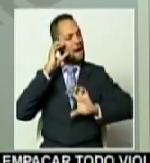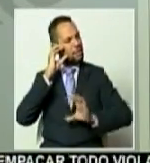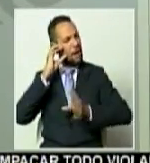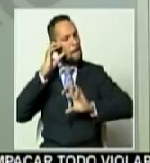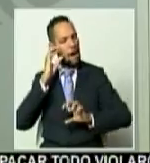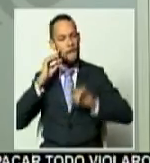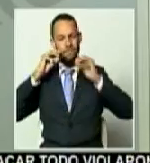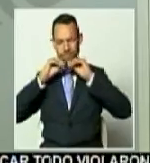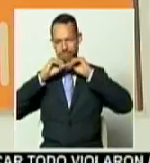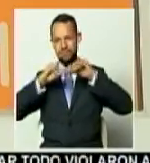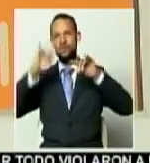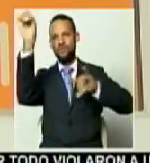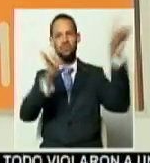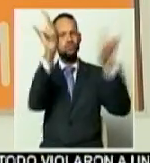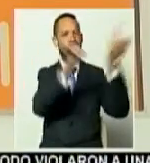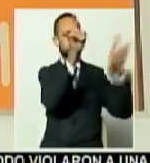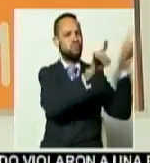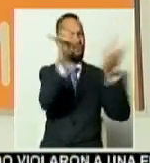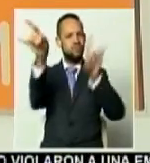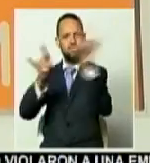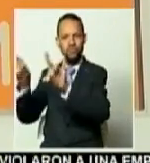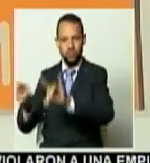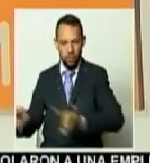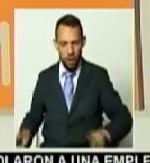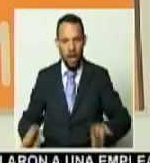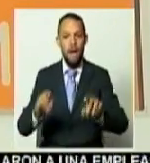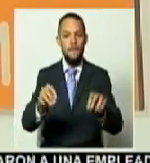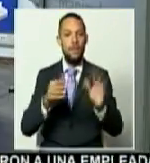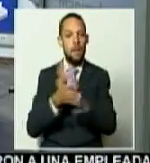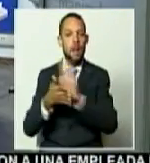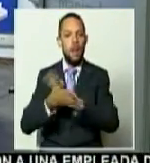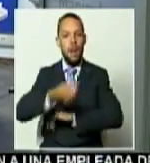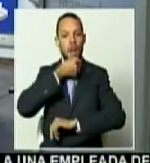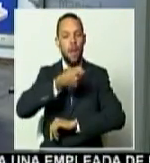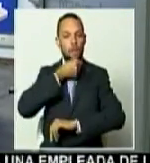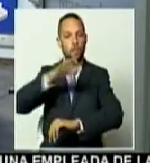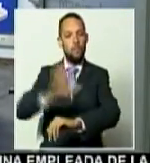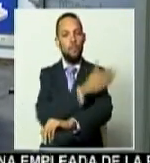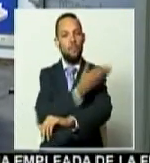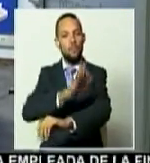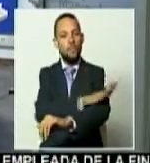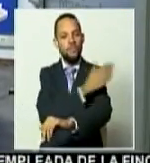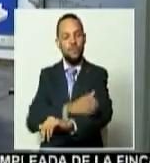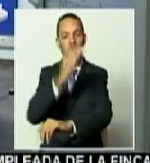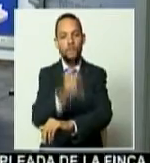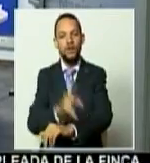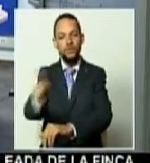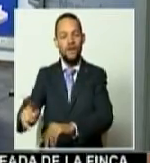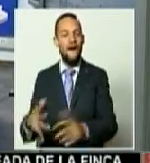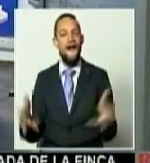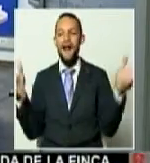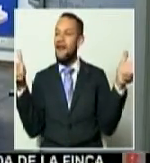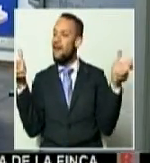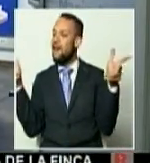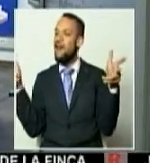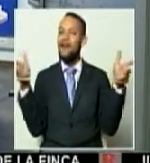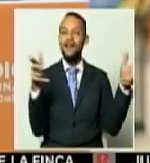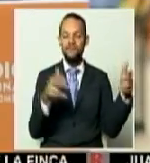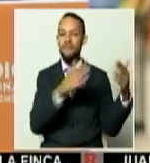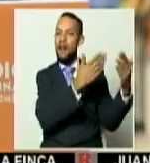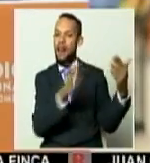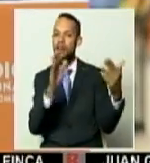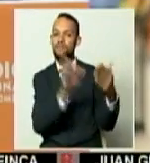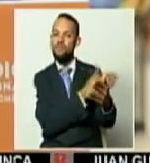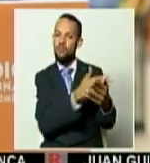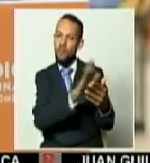las que Radio Nacional de Colombia ha llegado con sus estudios y contenidos exclusivos. Hoy, los oyentes pueden disfrutar de una amplia programación